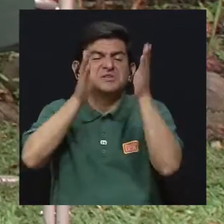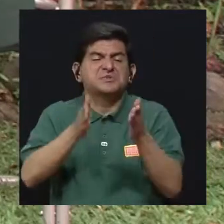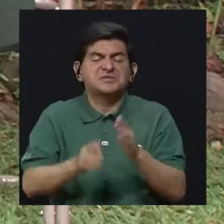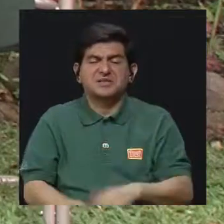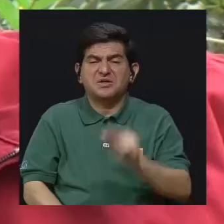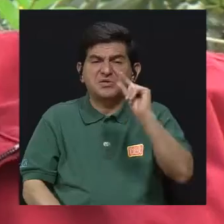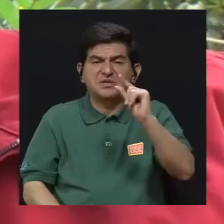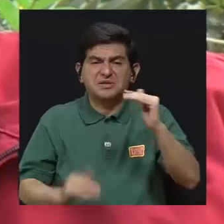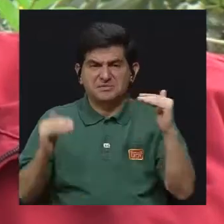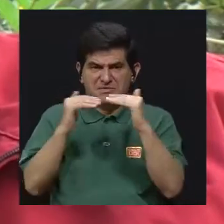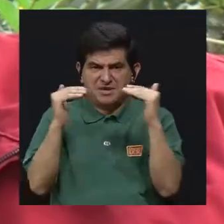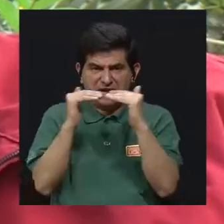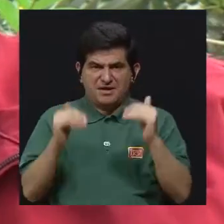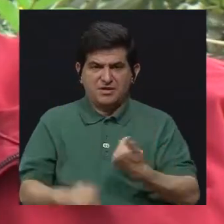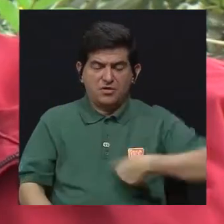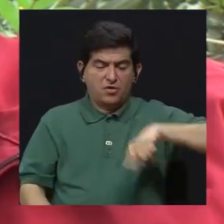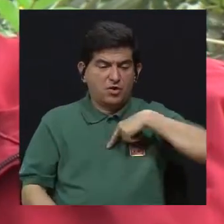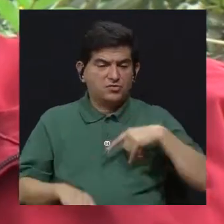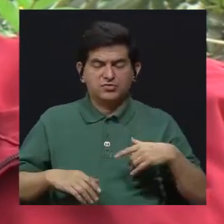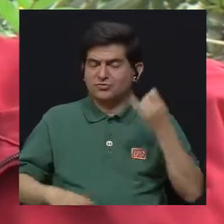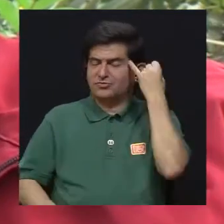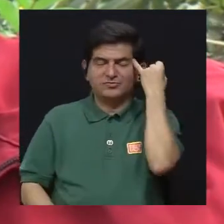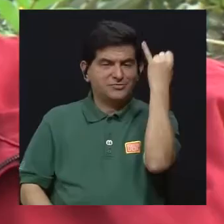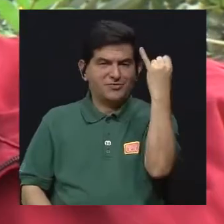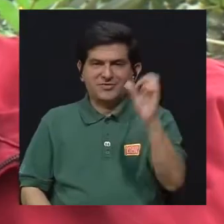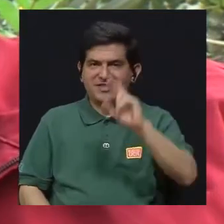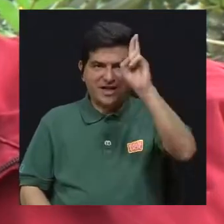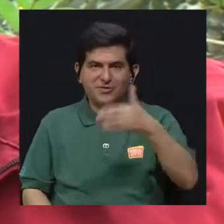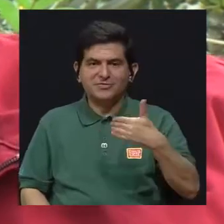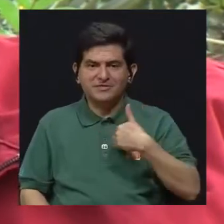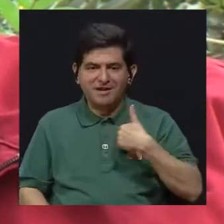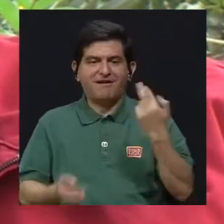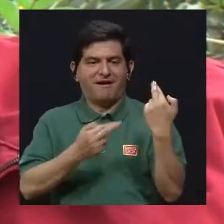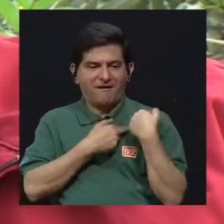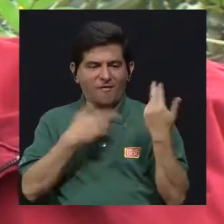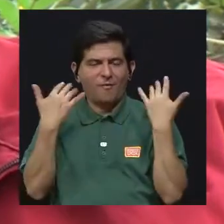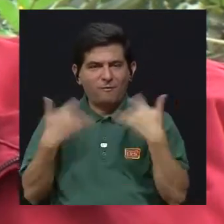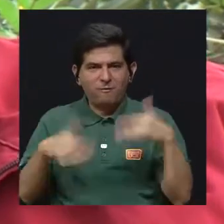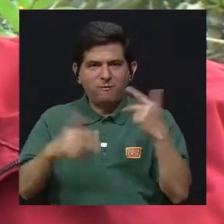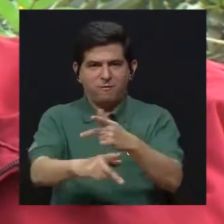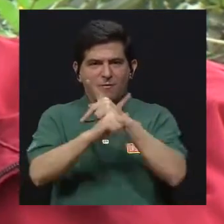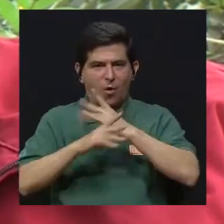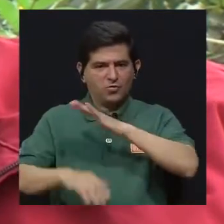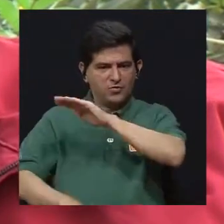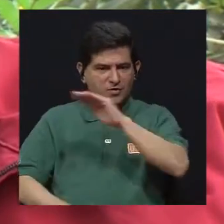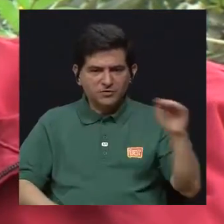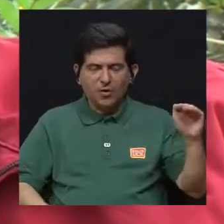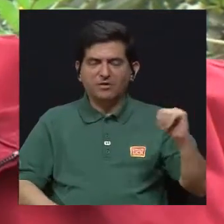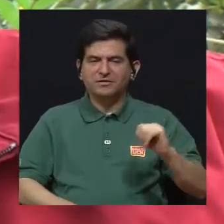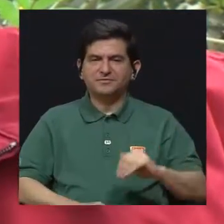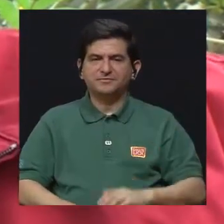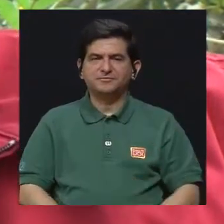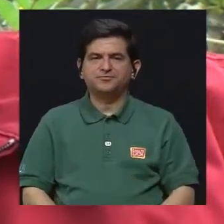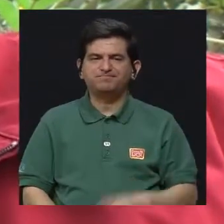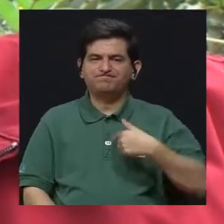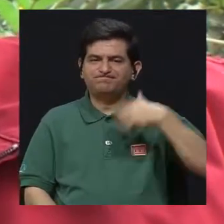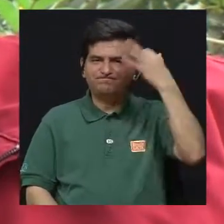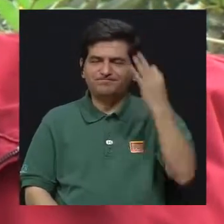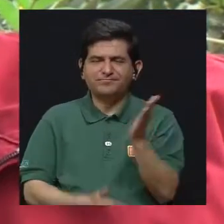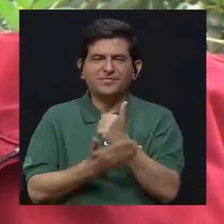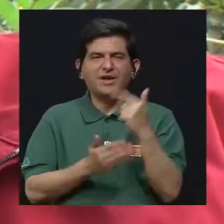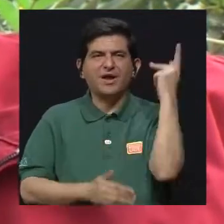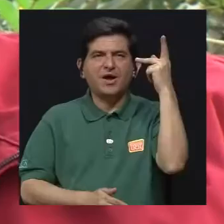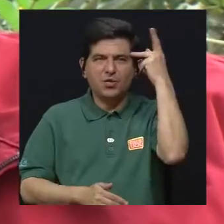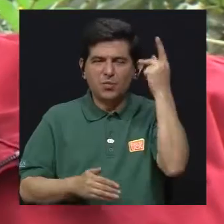pescadores artesanales, y no nos apropiamos de la idea de que Costa Rica tiene una gran responsabilidad en la protección marina. A mí me parece que